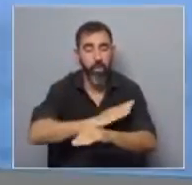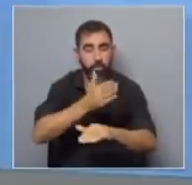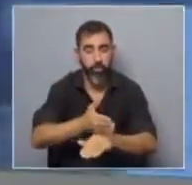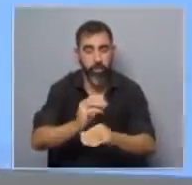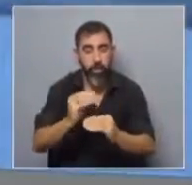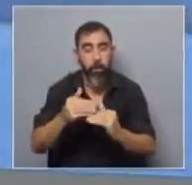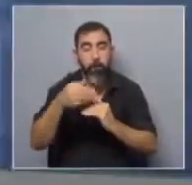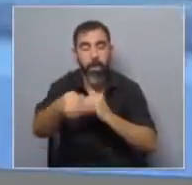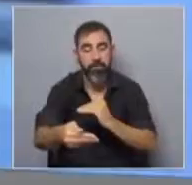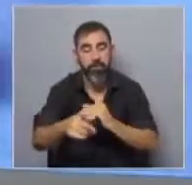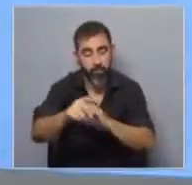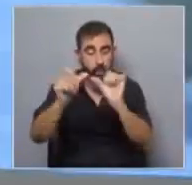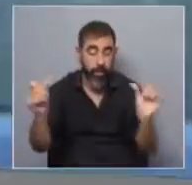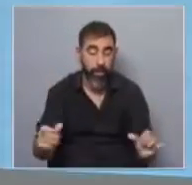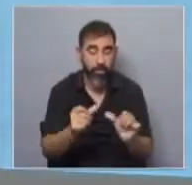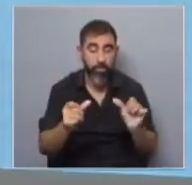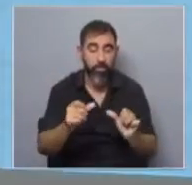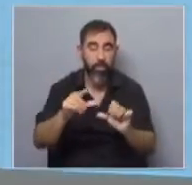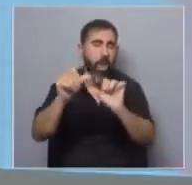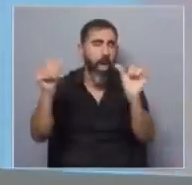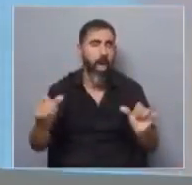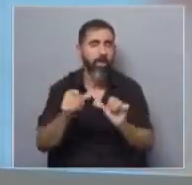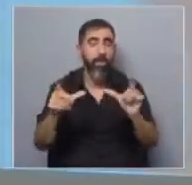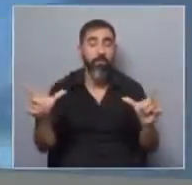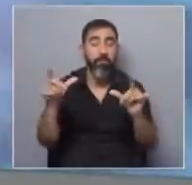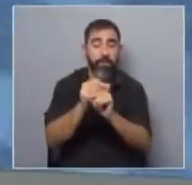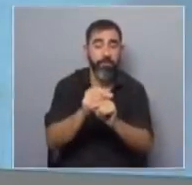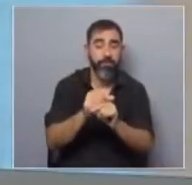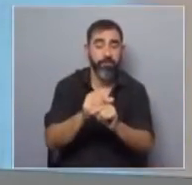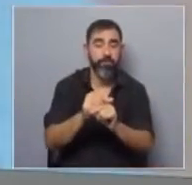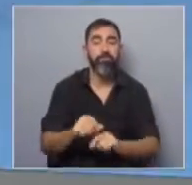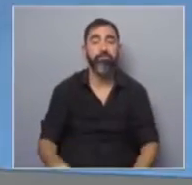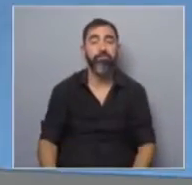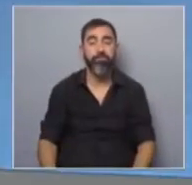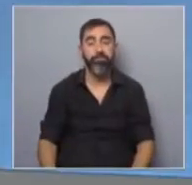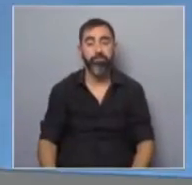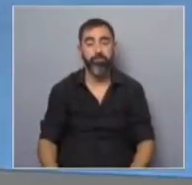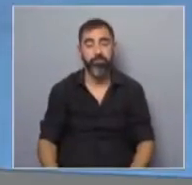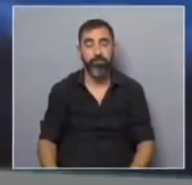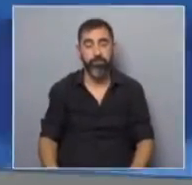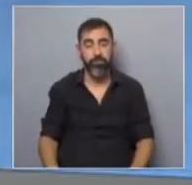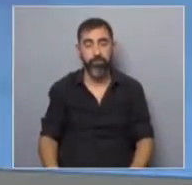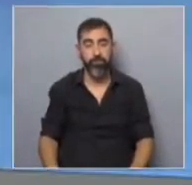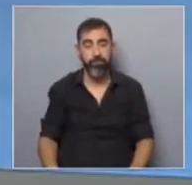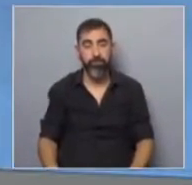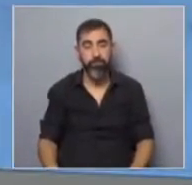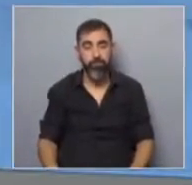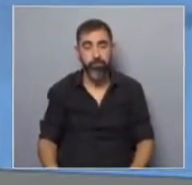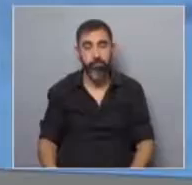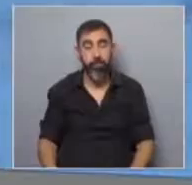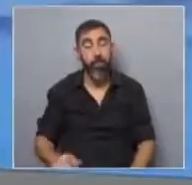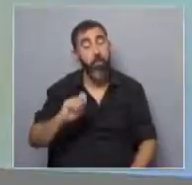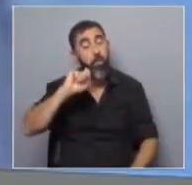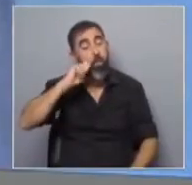pandemia. Y eso fue lo que hicimos en una actividad de cierre que bueno, creo que fue